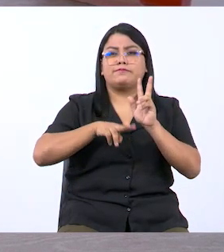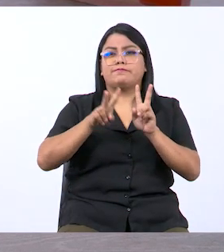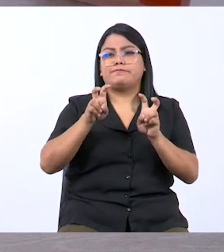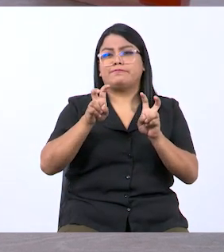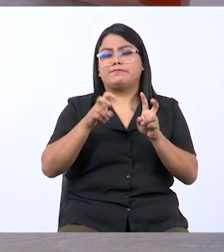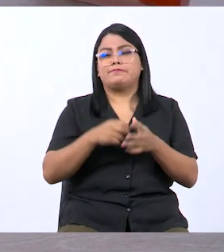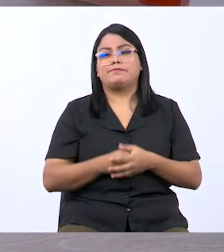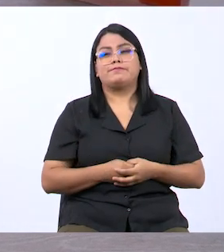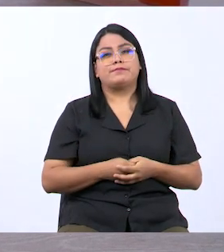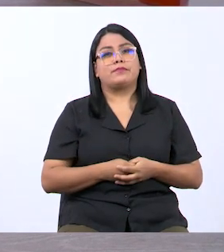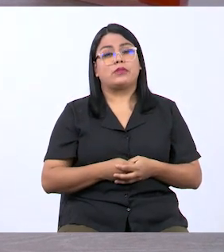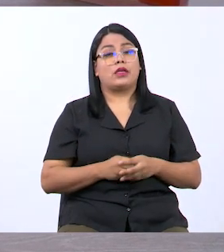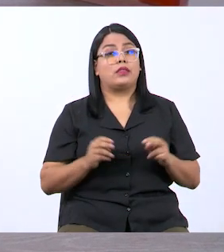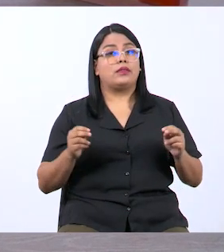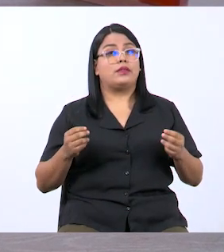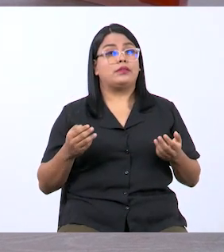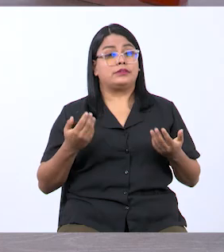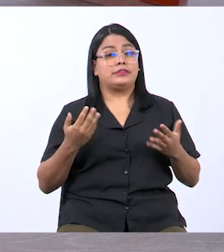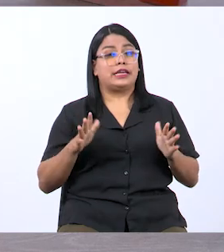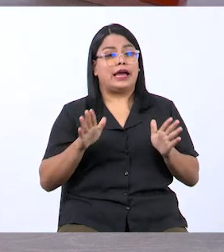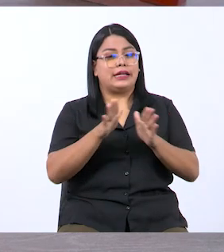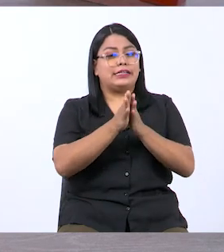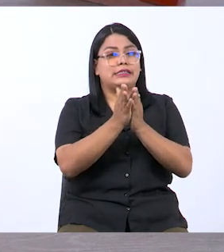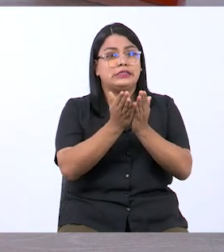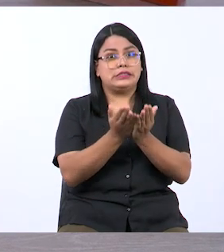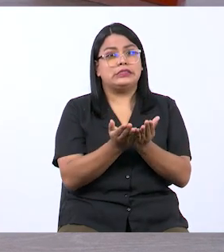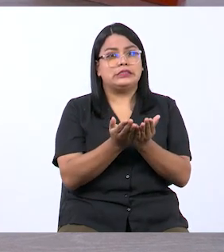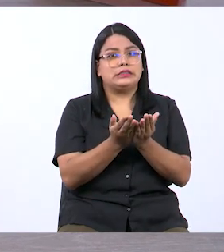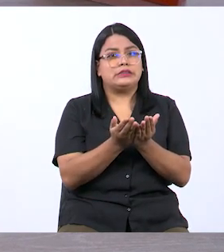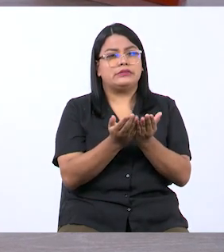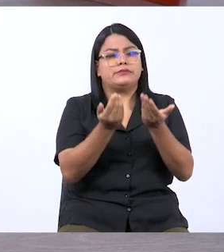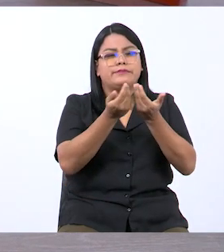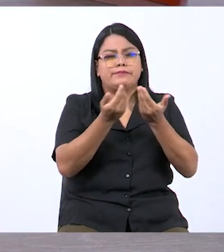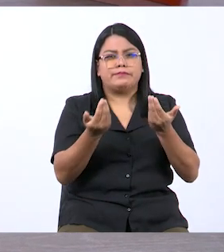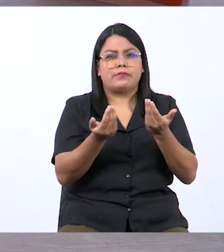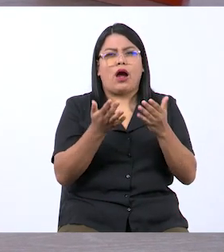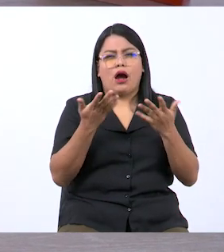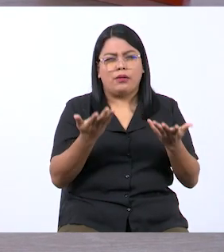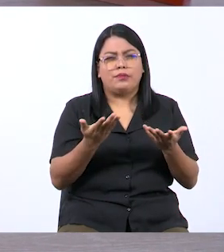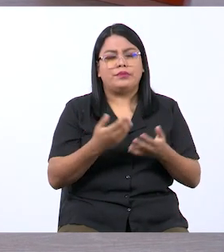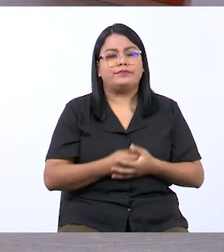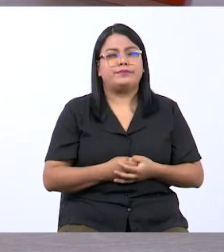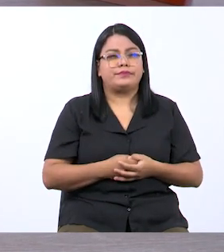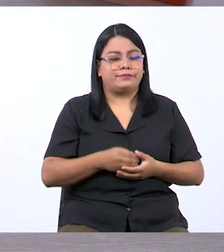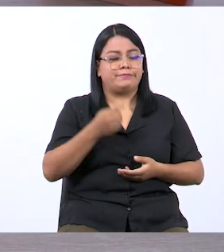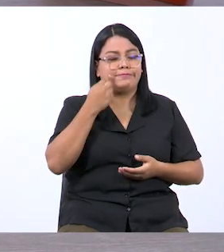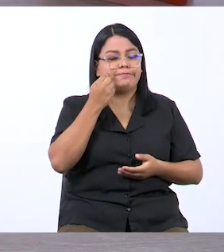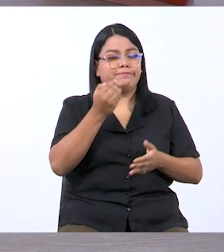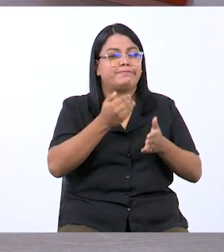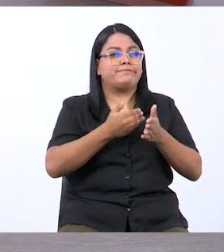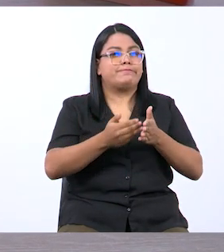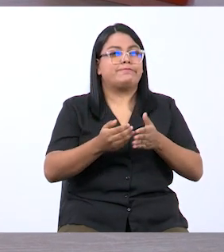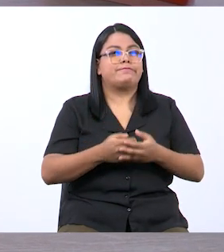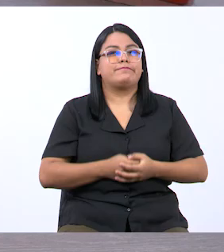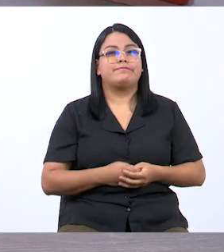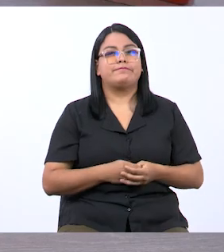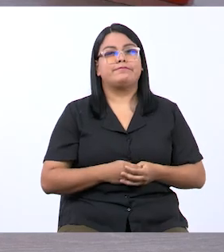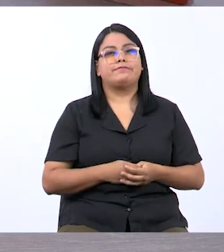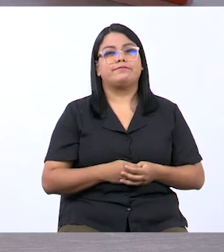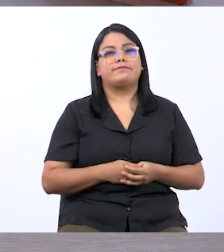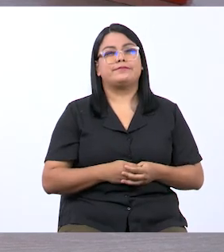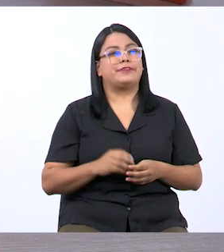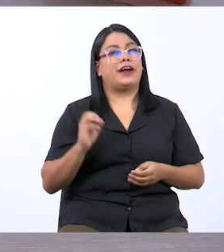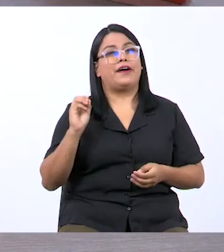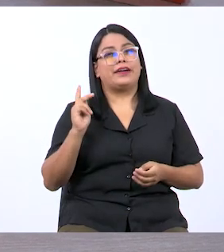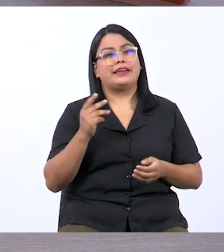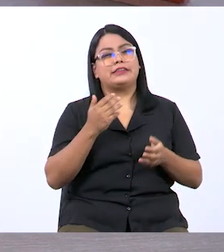materia acerca del contenido en sí del libro de texto y las secciones No sé si podemos empezar por la primera de